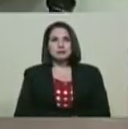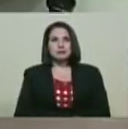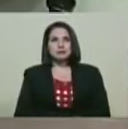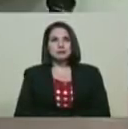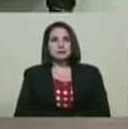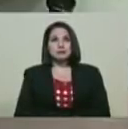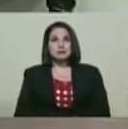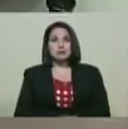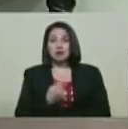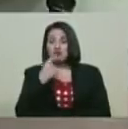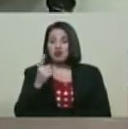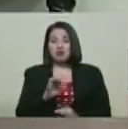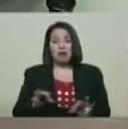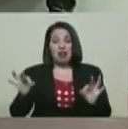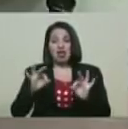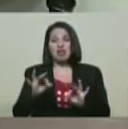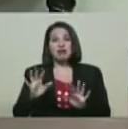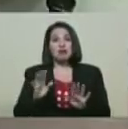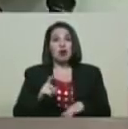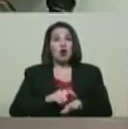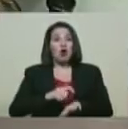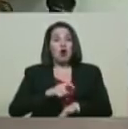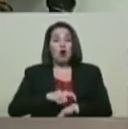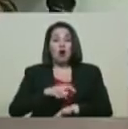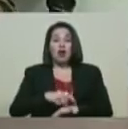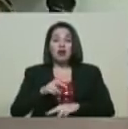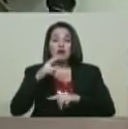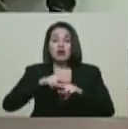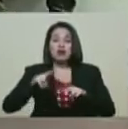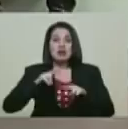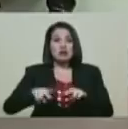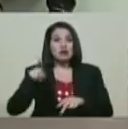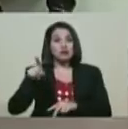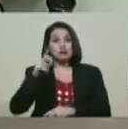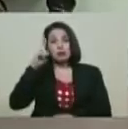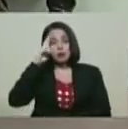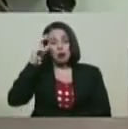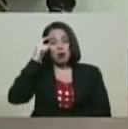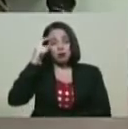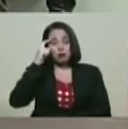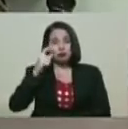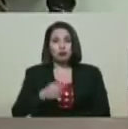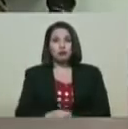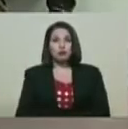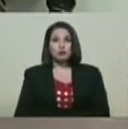No te digo más, pues estamos en horario infantil todavía, Ramos Alú.